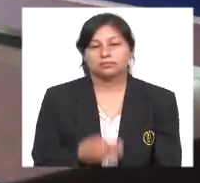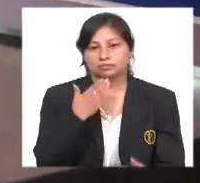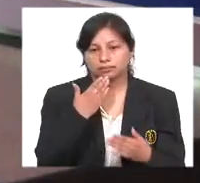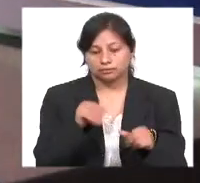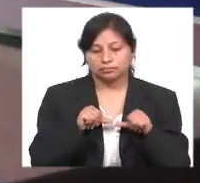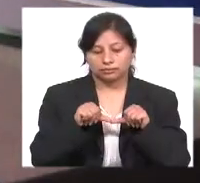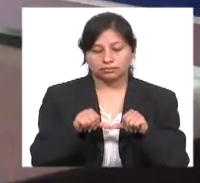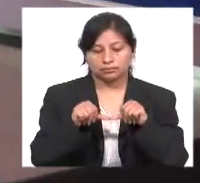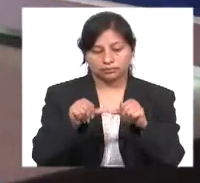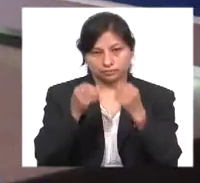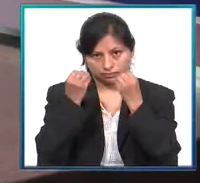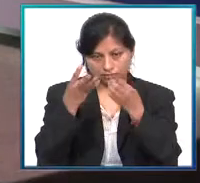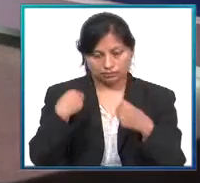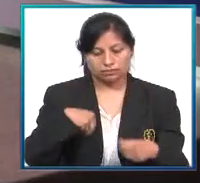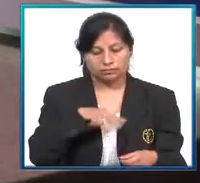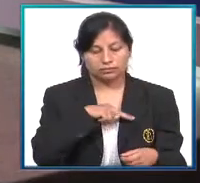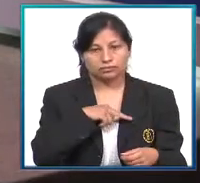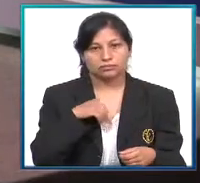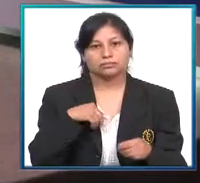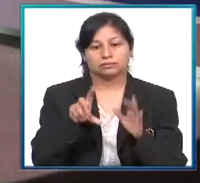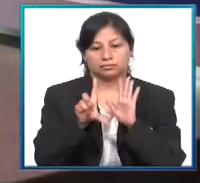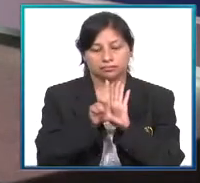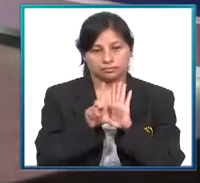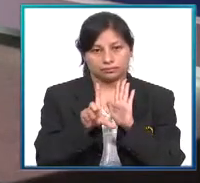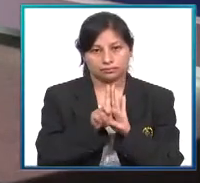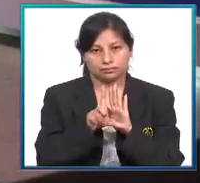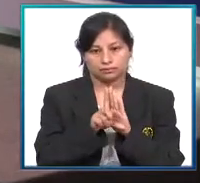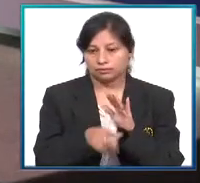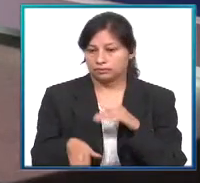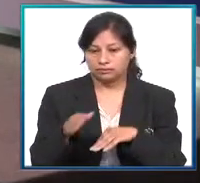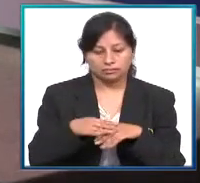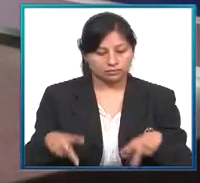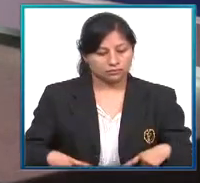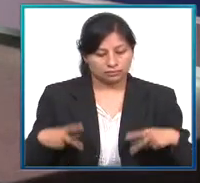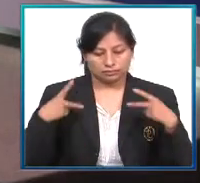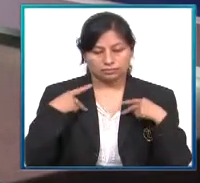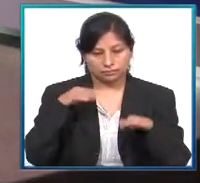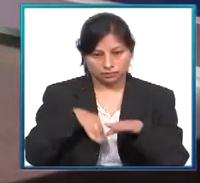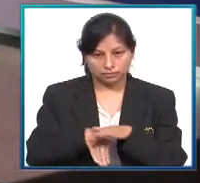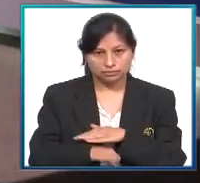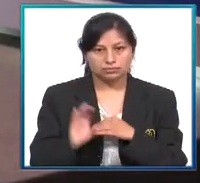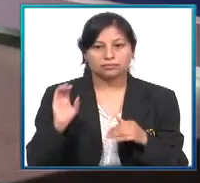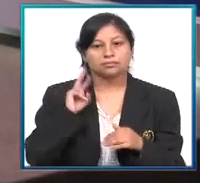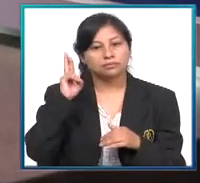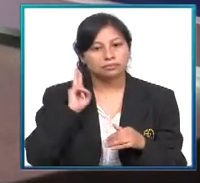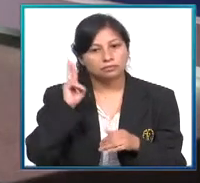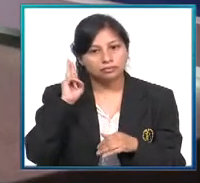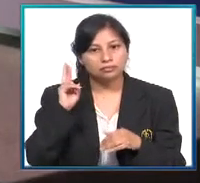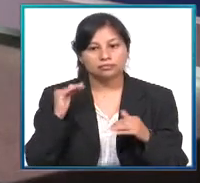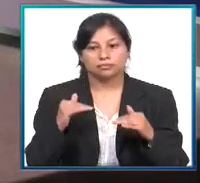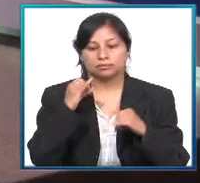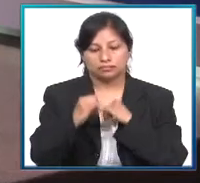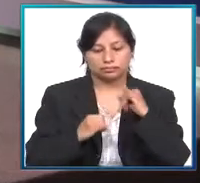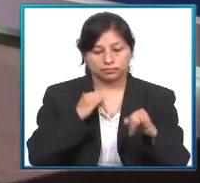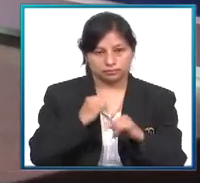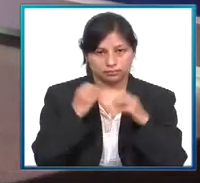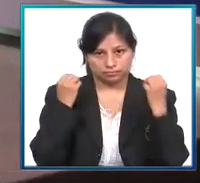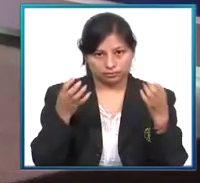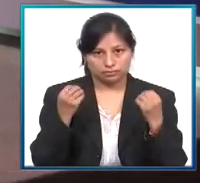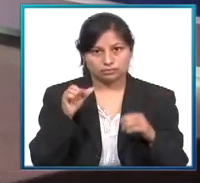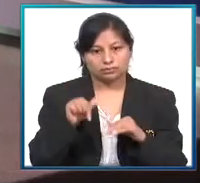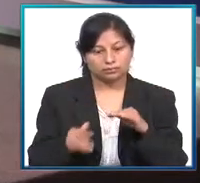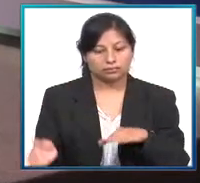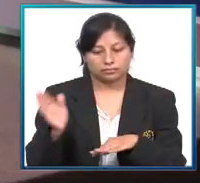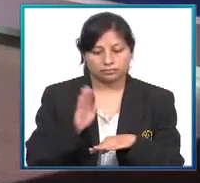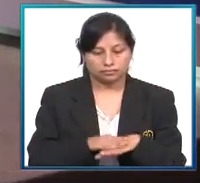Gracias por continuar informándose con nosotros. Esto es Espacio Legislativo, totalmente en vivo también a través de Radio Congreso y nuestras plataformas digitales de información.